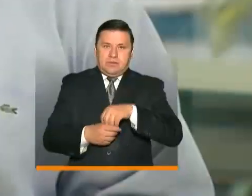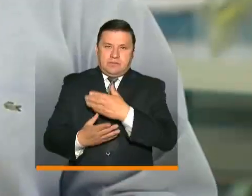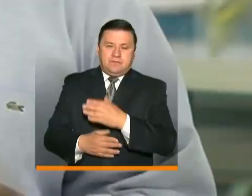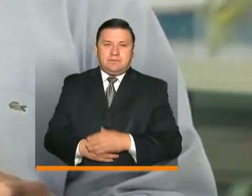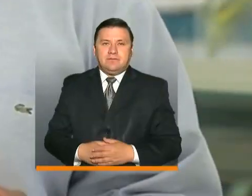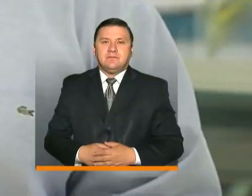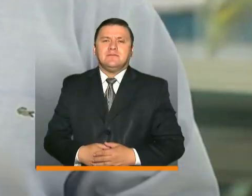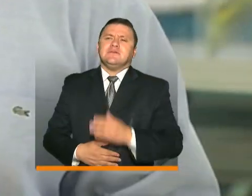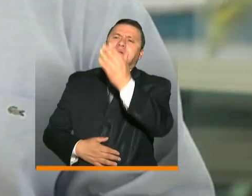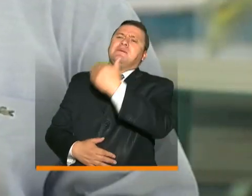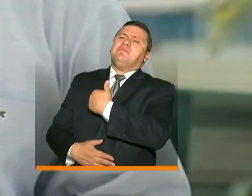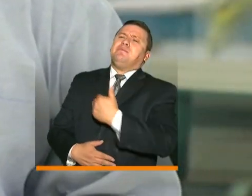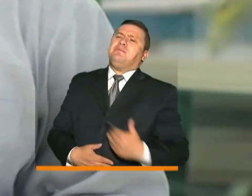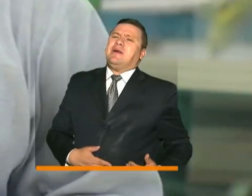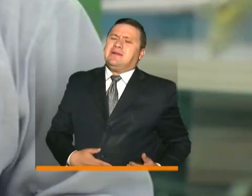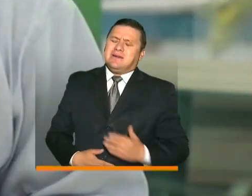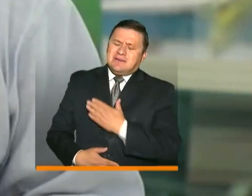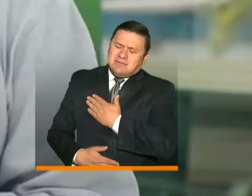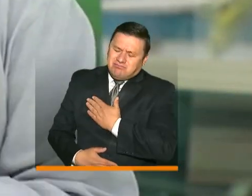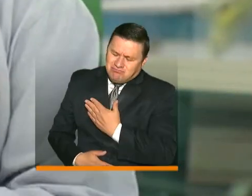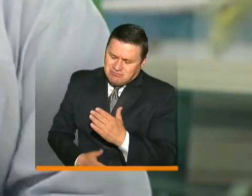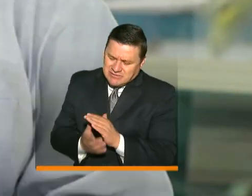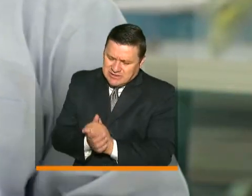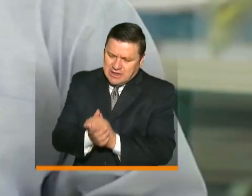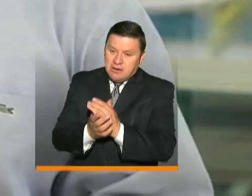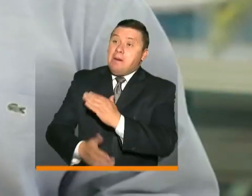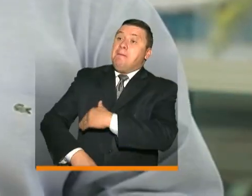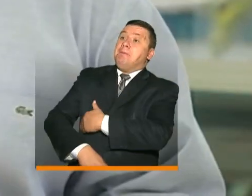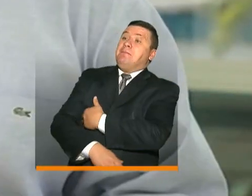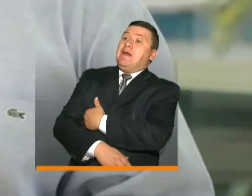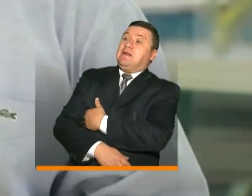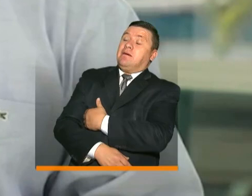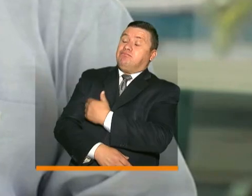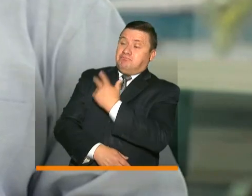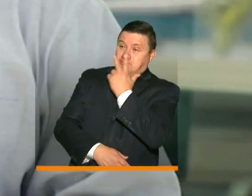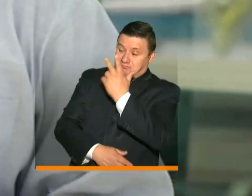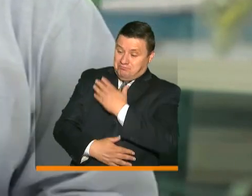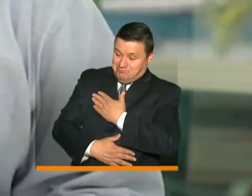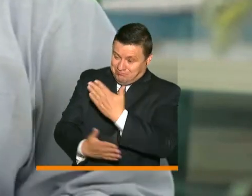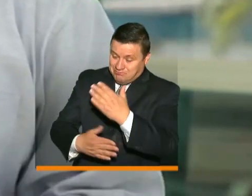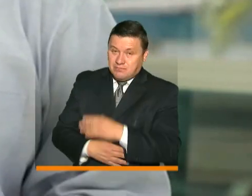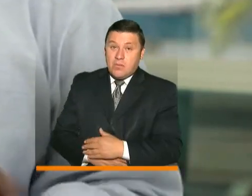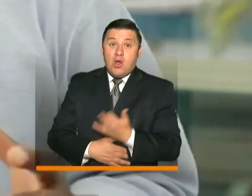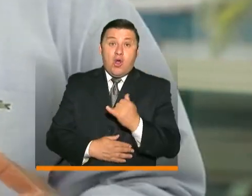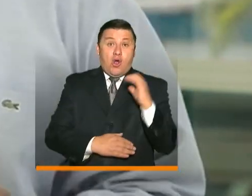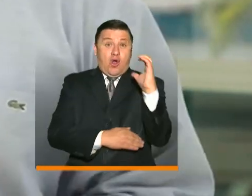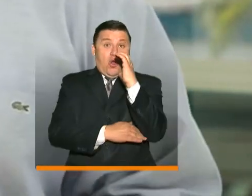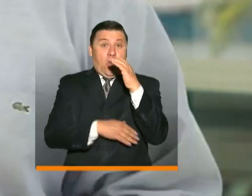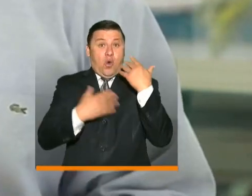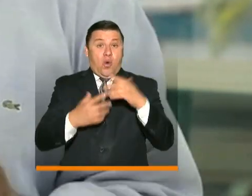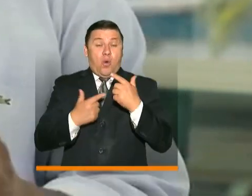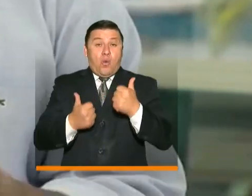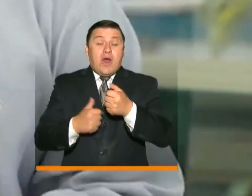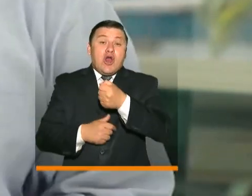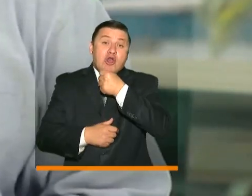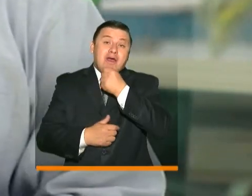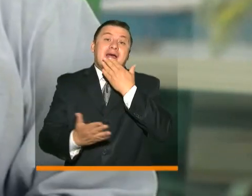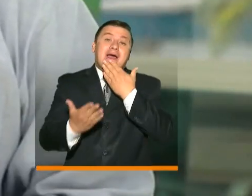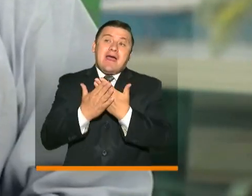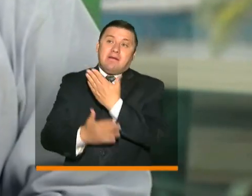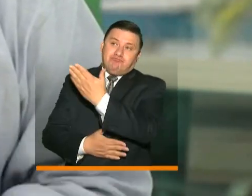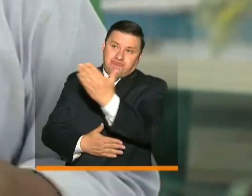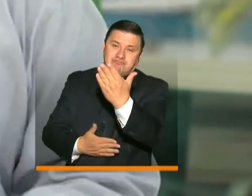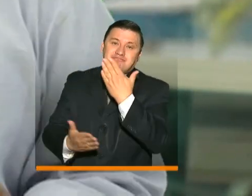Presidente, un placer saludarlo. Ministro, grato verlo. Hoy el país recibe una gran noticia gracias a